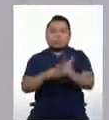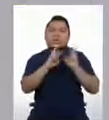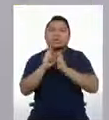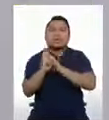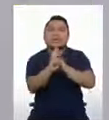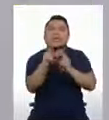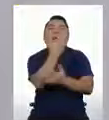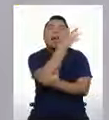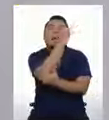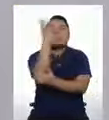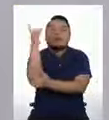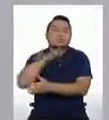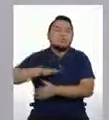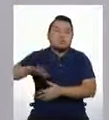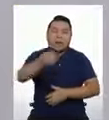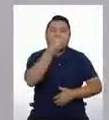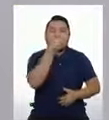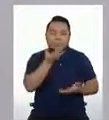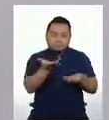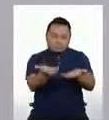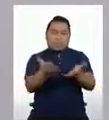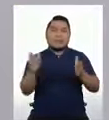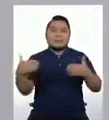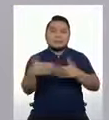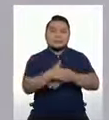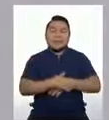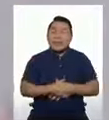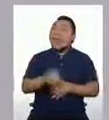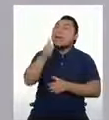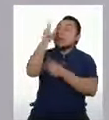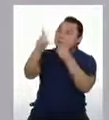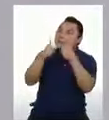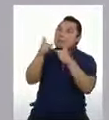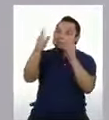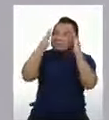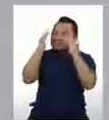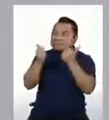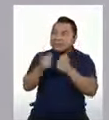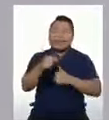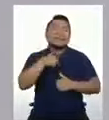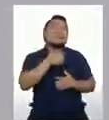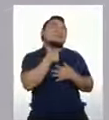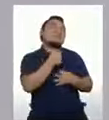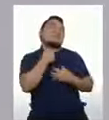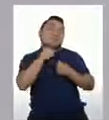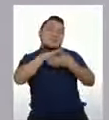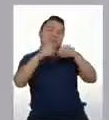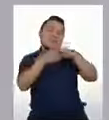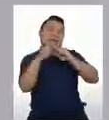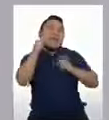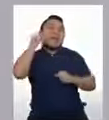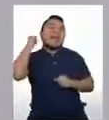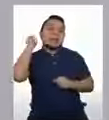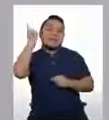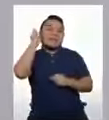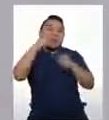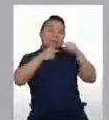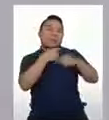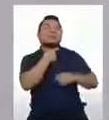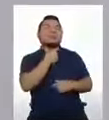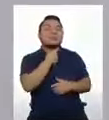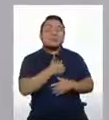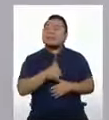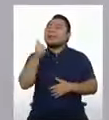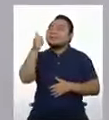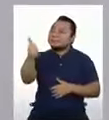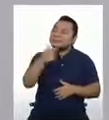y agua. Perfecto, Patricia. Qué atenta has estado. Ay, es que me gustó mucho la historia que nos contó ayer, profesora. Qué bueno